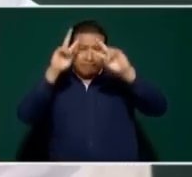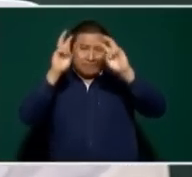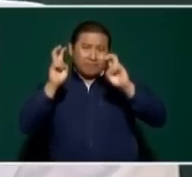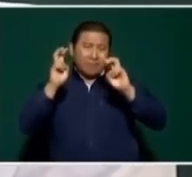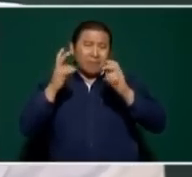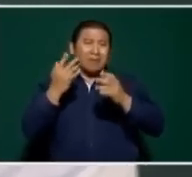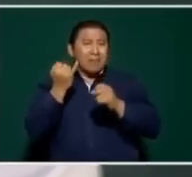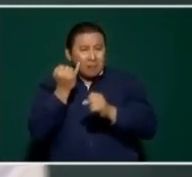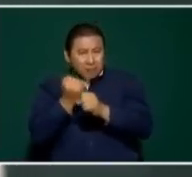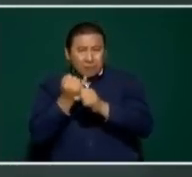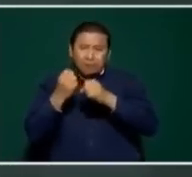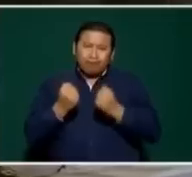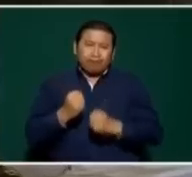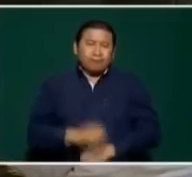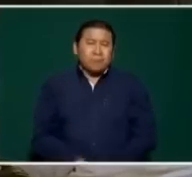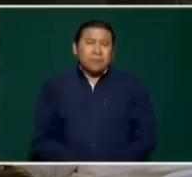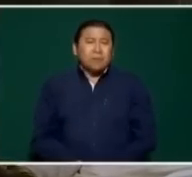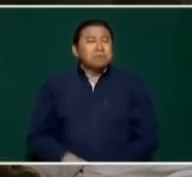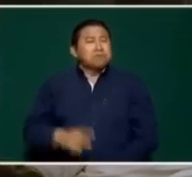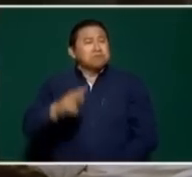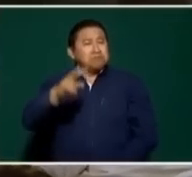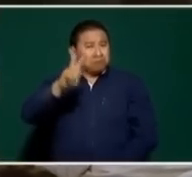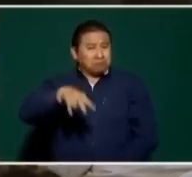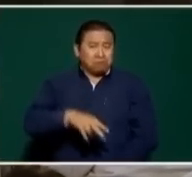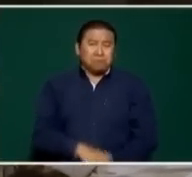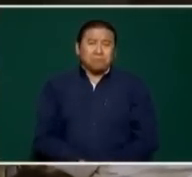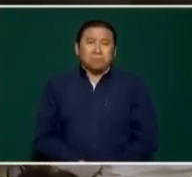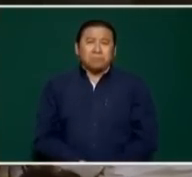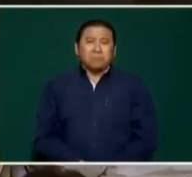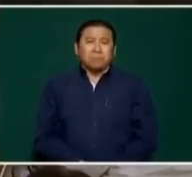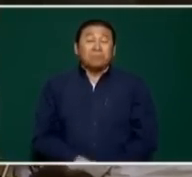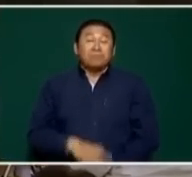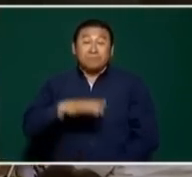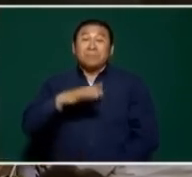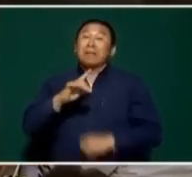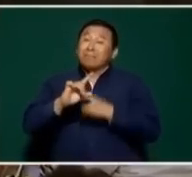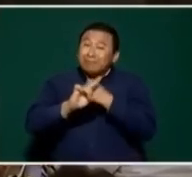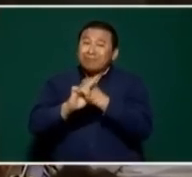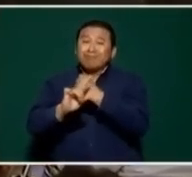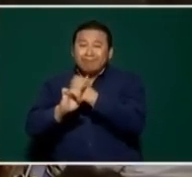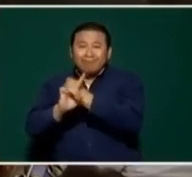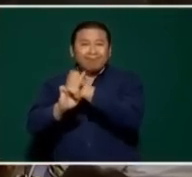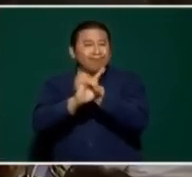la inseguridad, en efecto, había problemas.